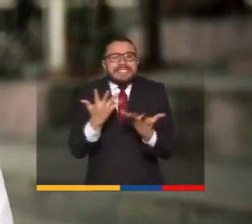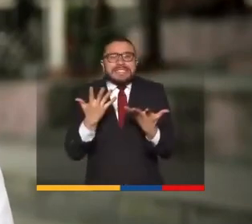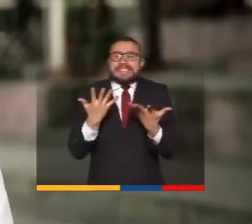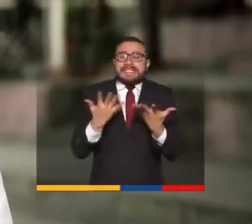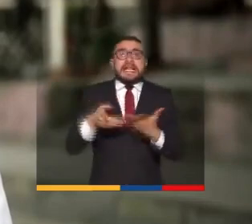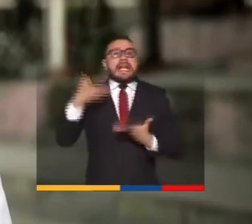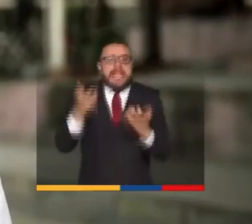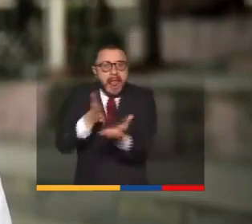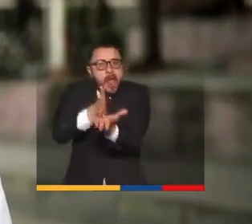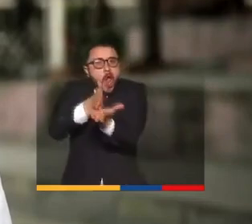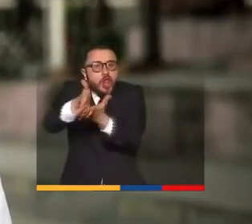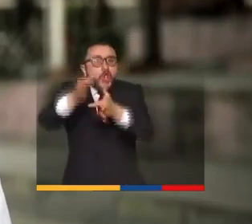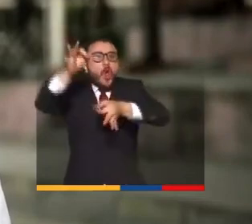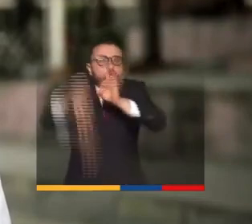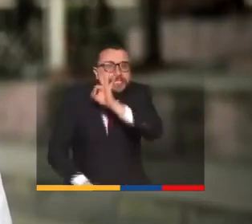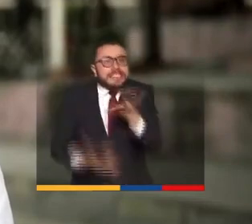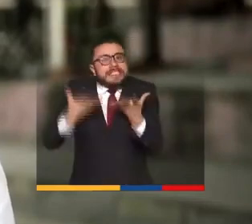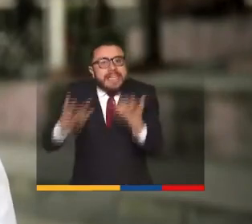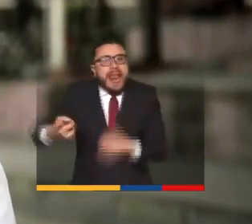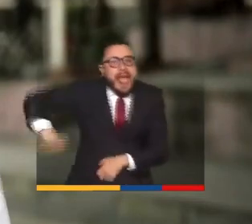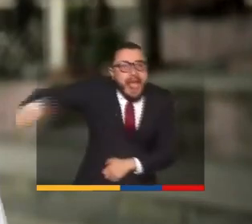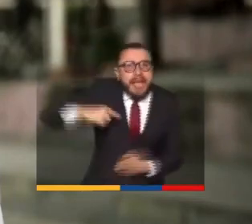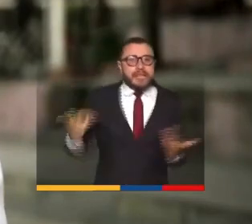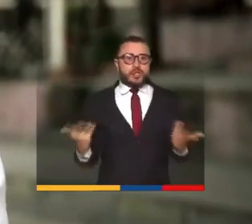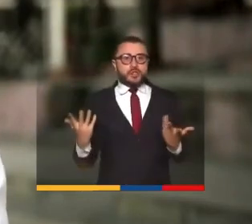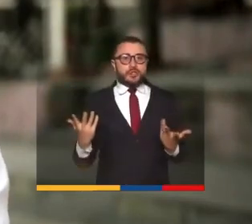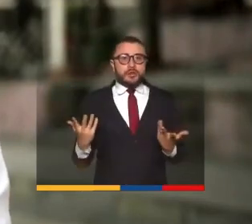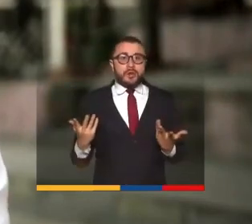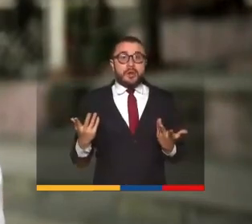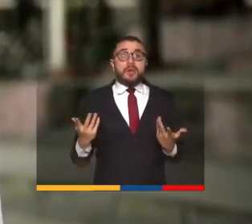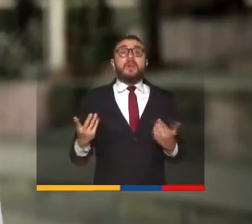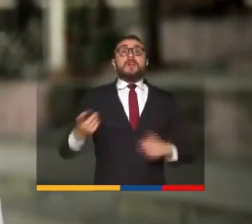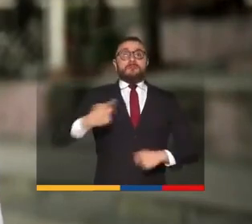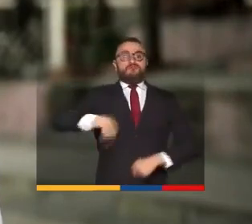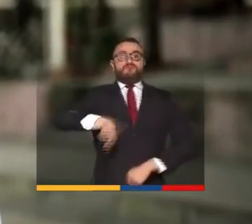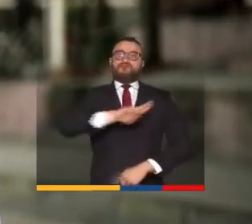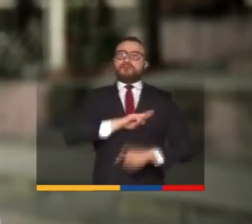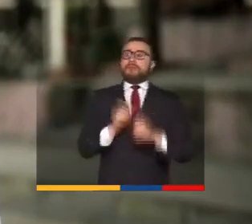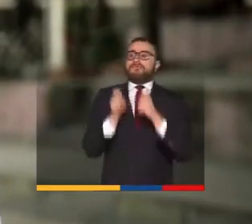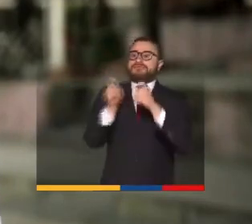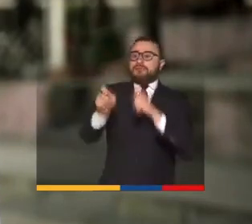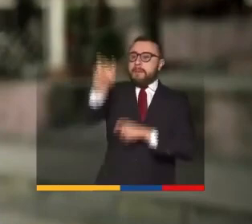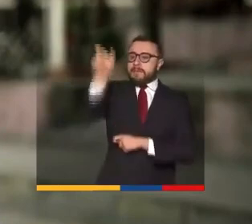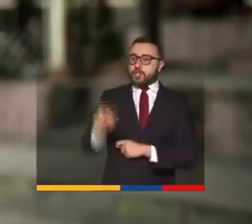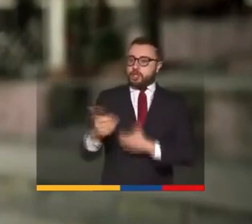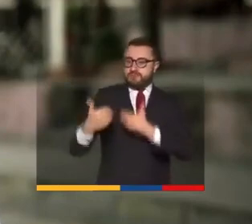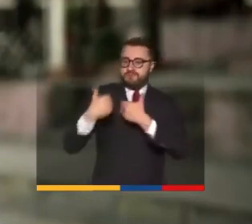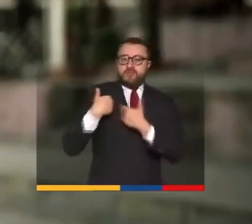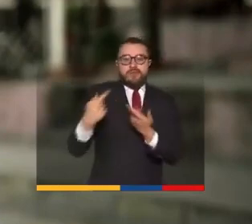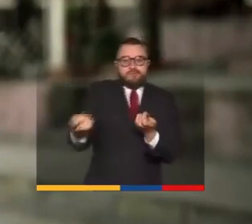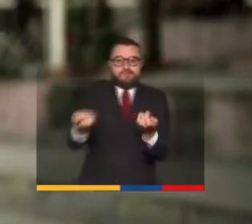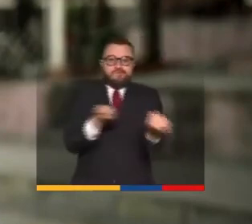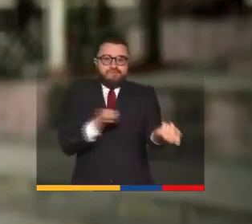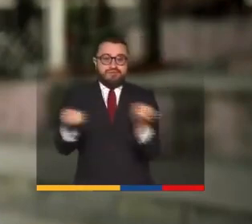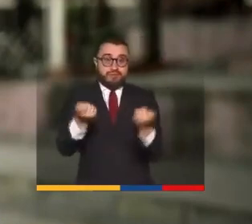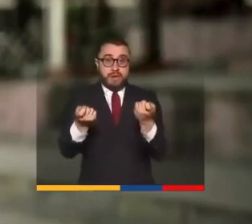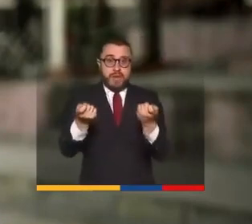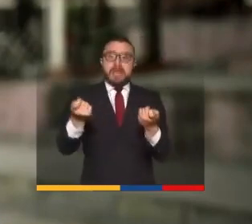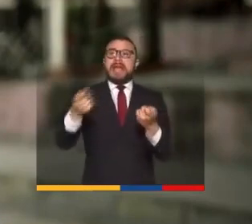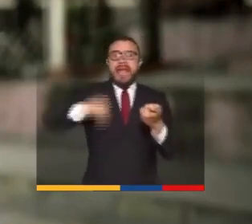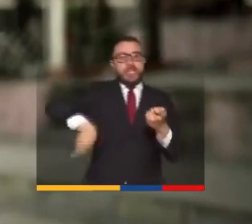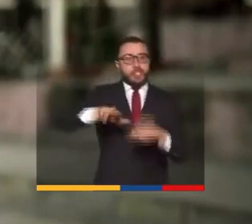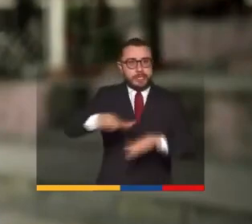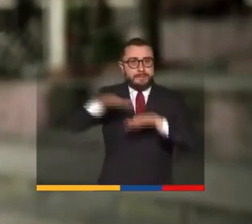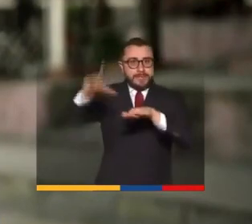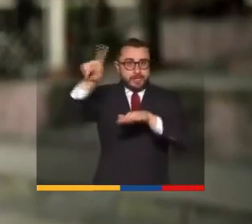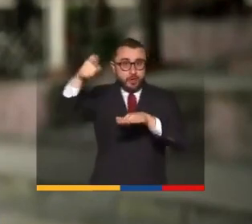esta situación de injusticia. Han declarado irregular en los nombramientos de las personas que queremos que nos